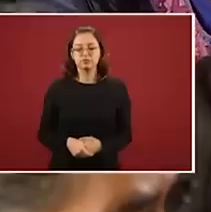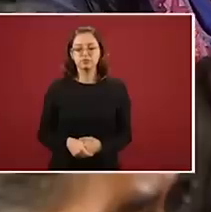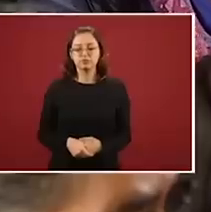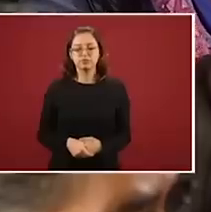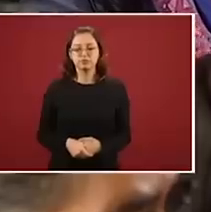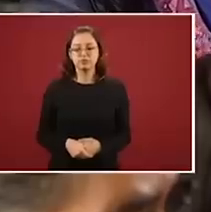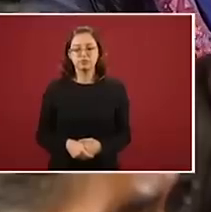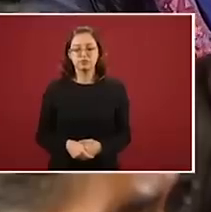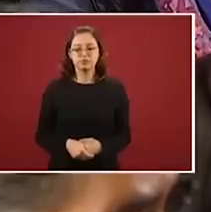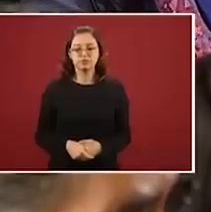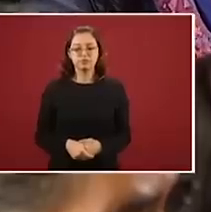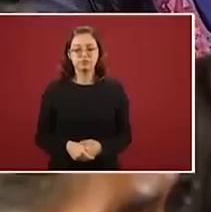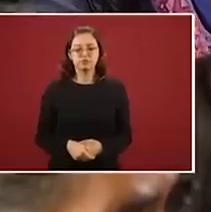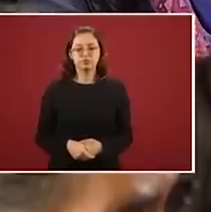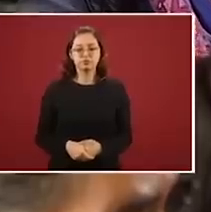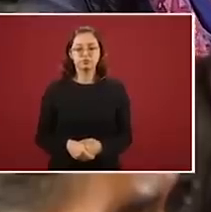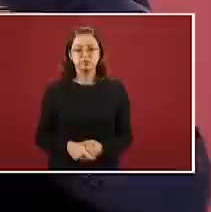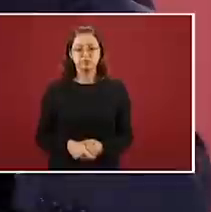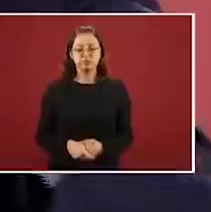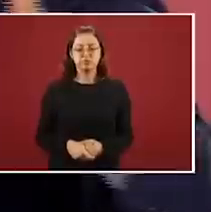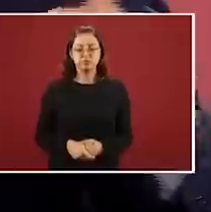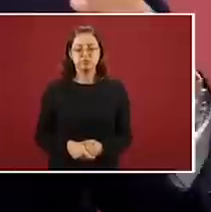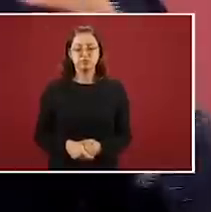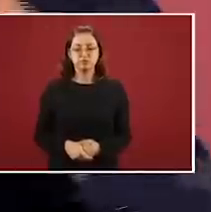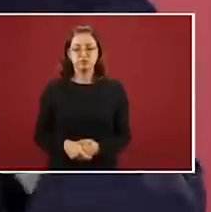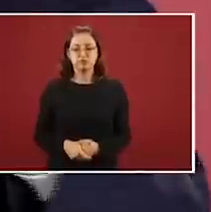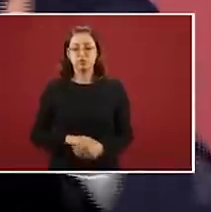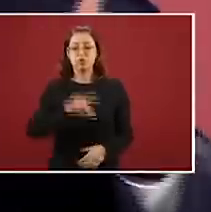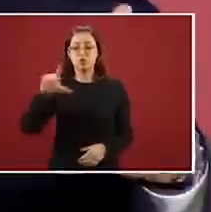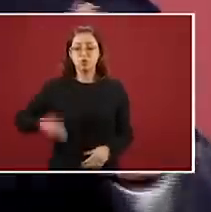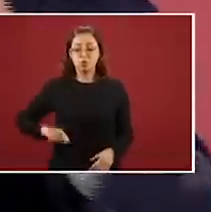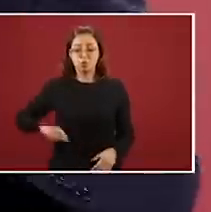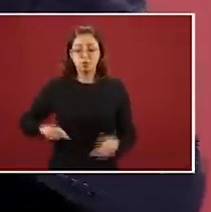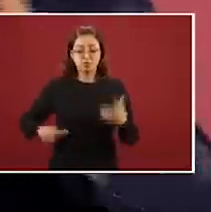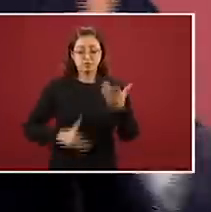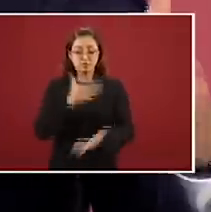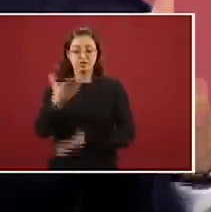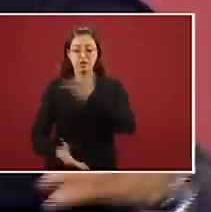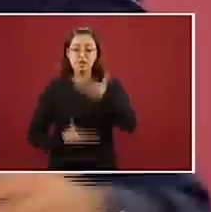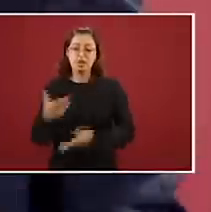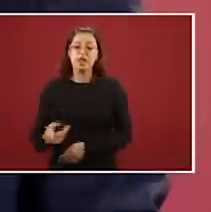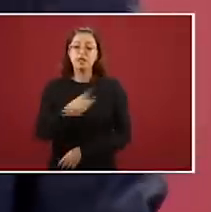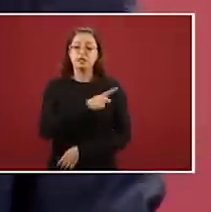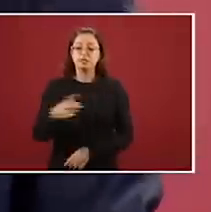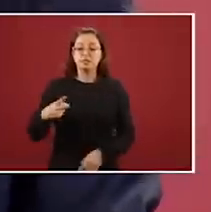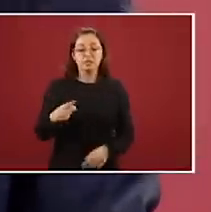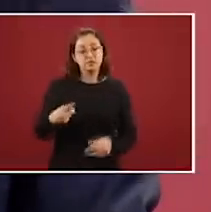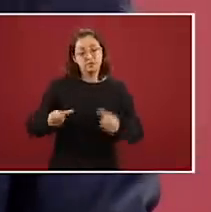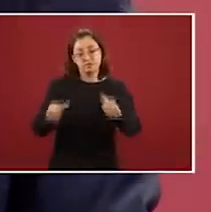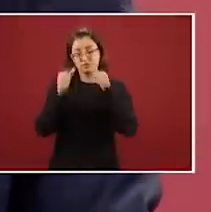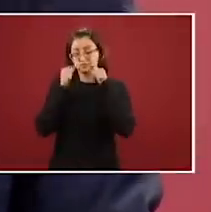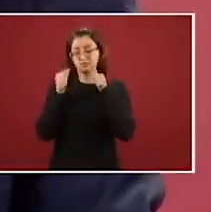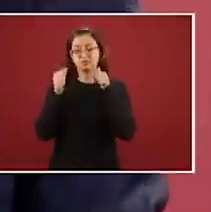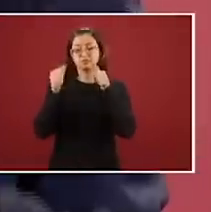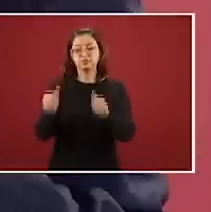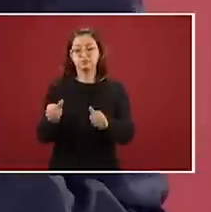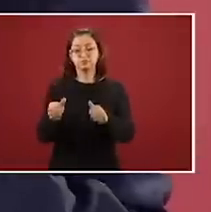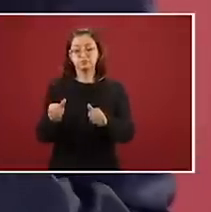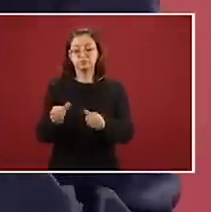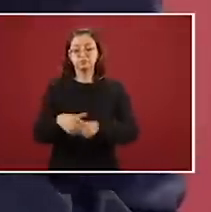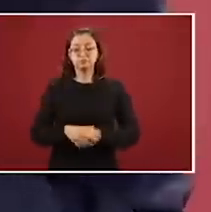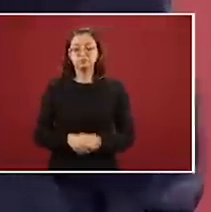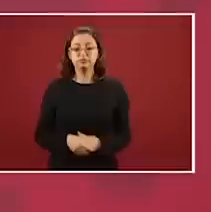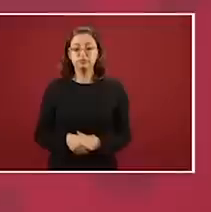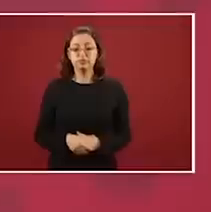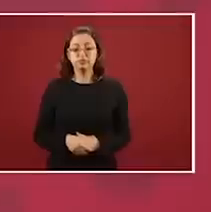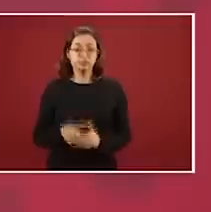Pues todos los servidores públicos tenemos que atender a la gente y no tienen